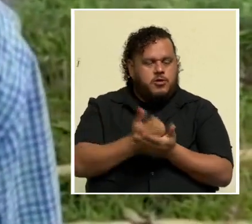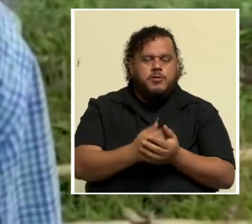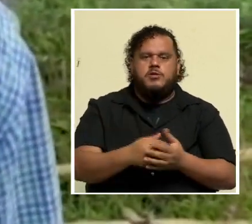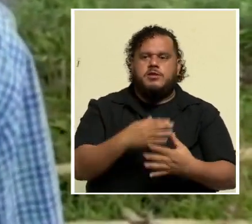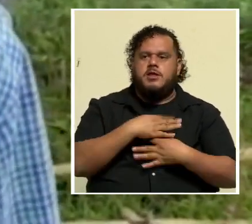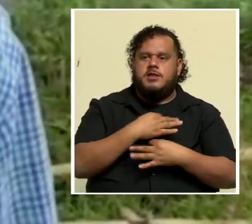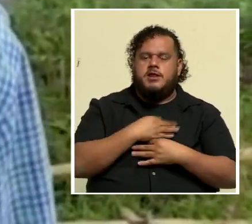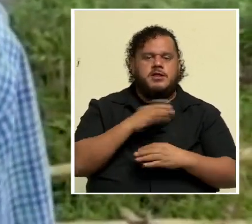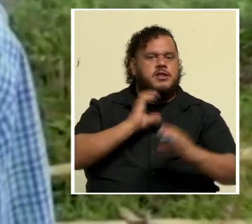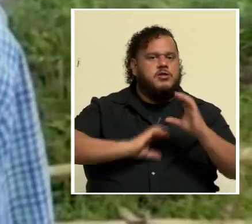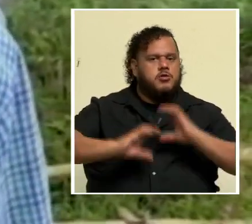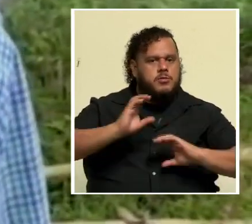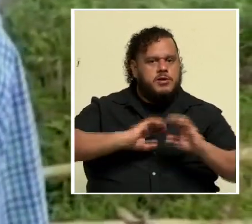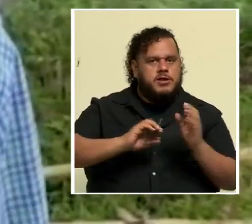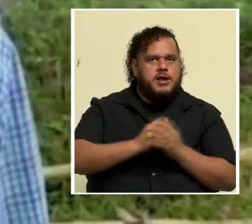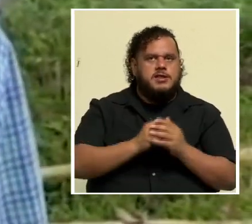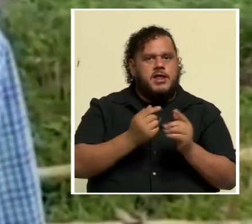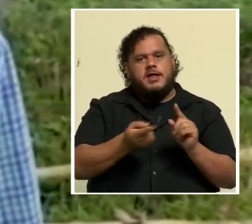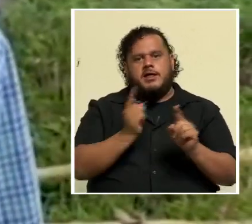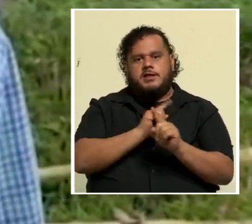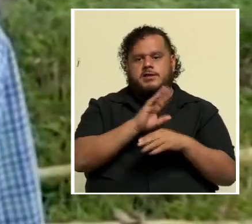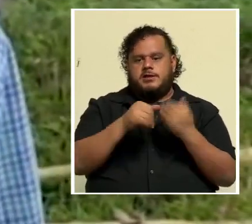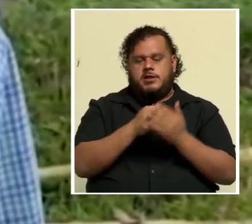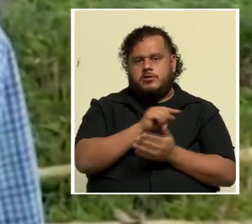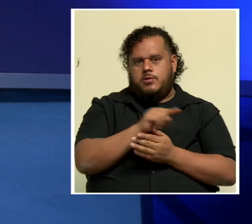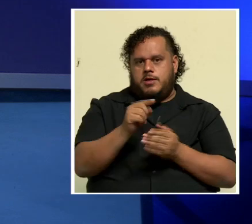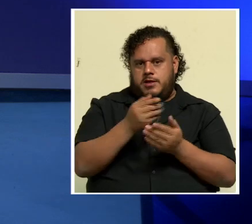intereses comerciales que hay detrás de toda esta cosa.